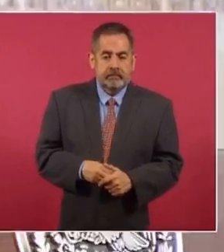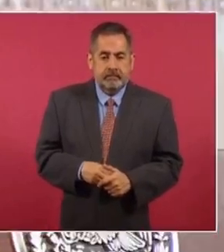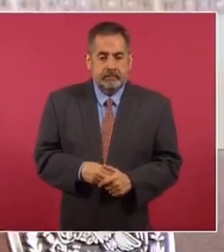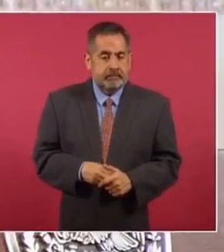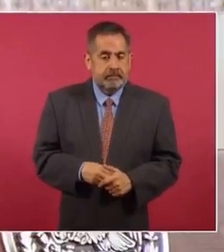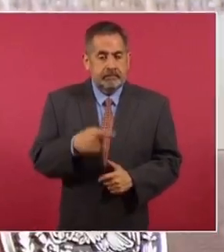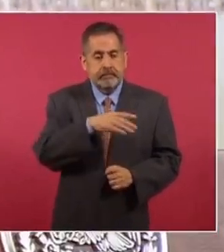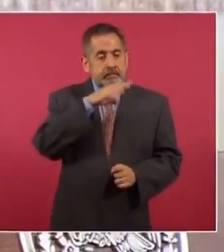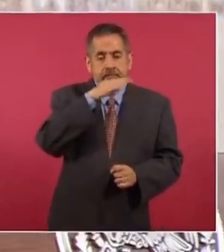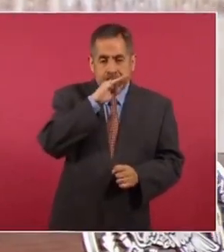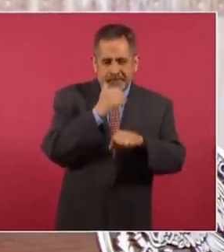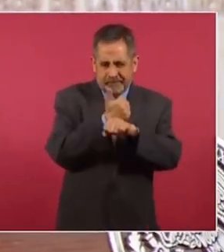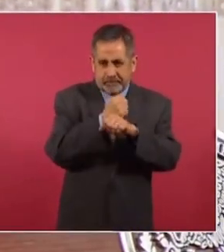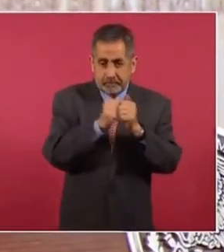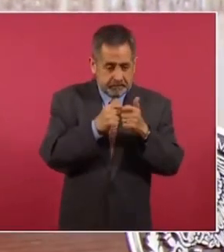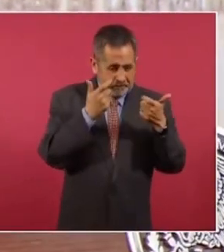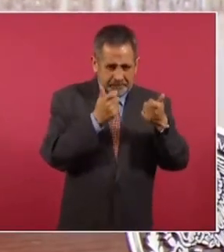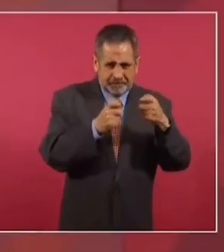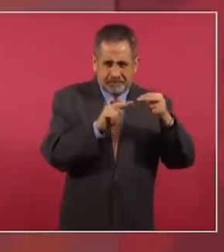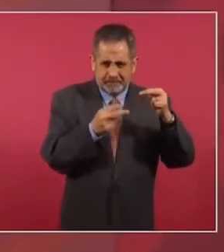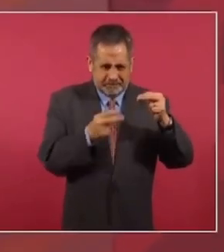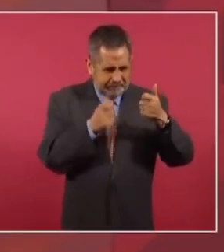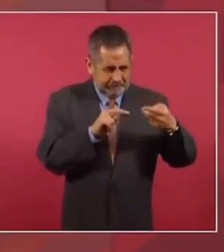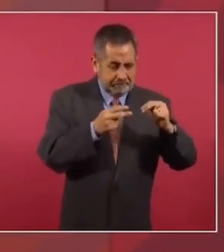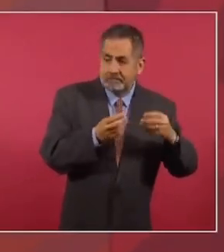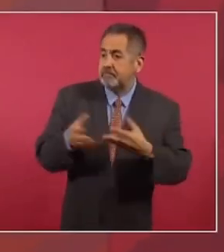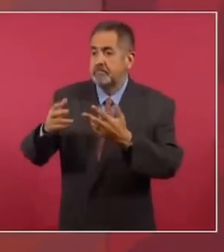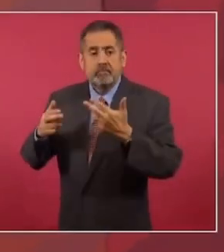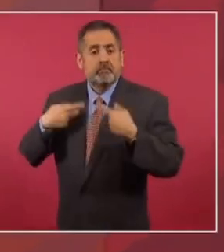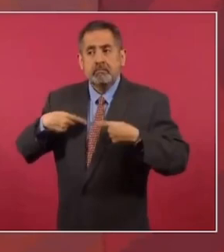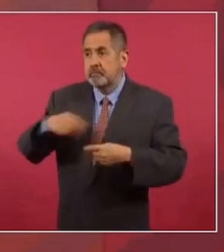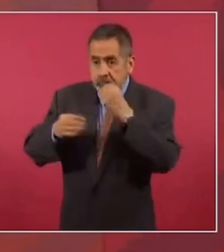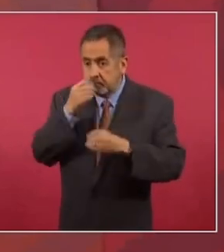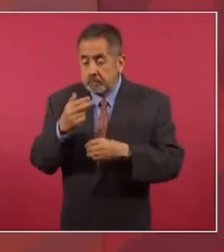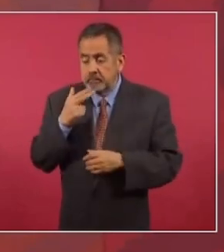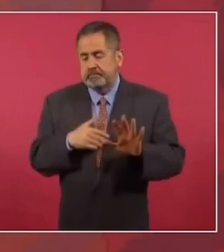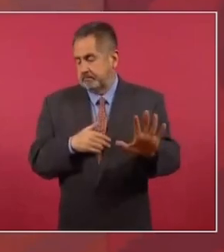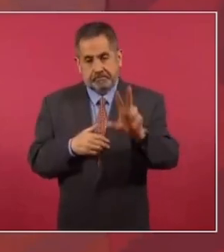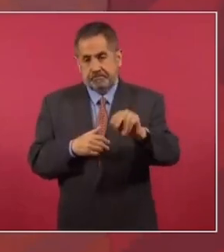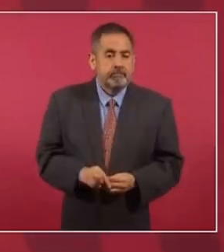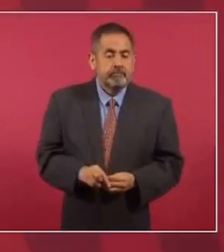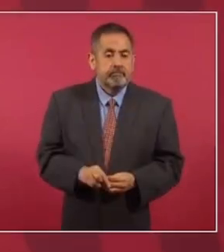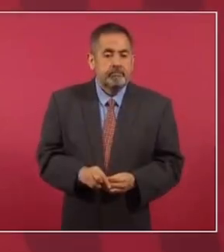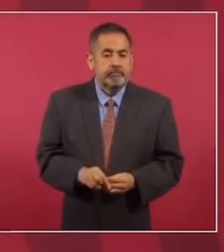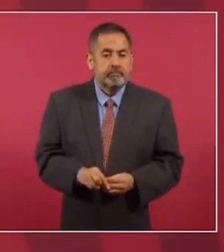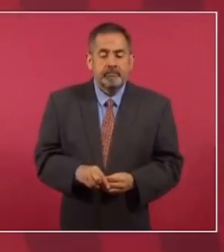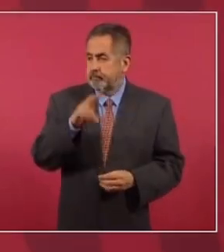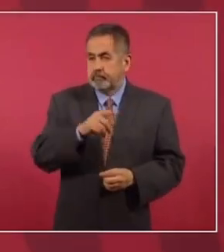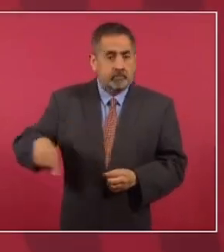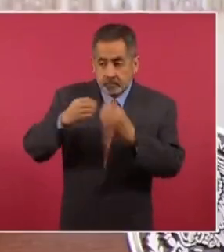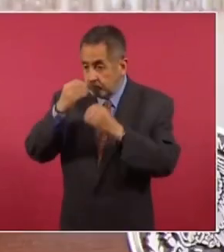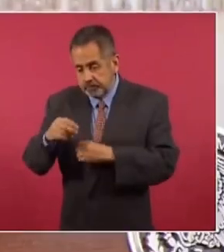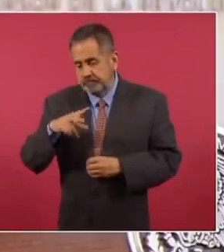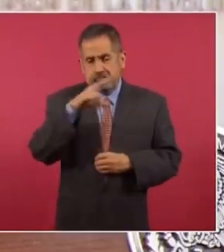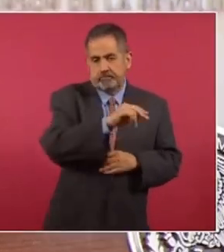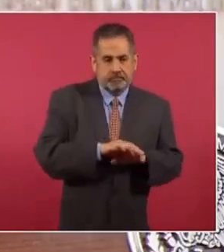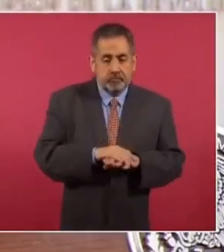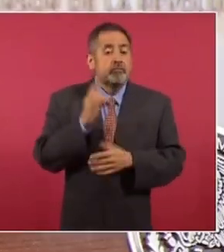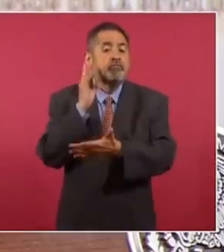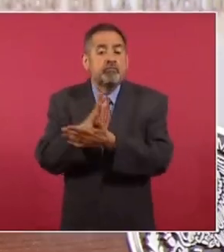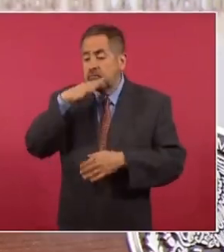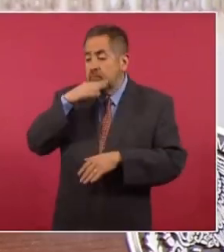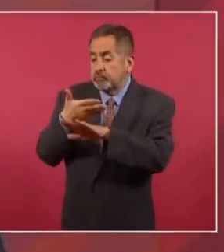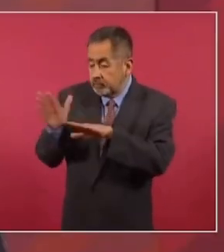posibilidades de que sea maíz transgénico para el consumo humano. Y eso no. Para el consumo humano, maíz